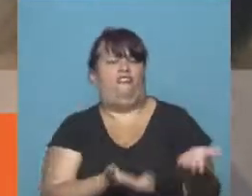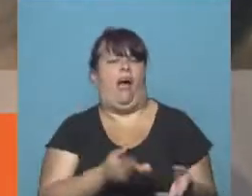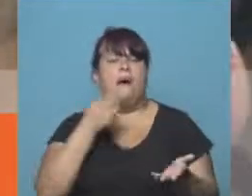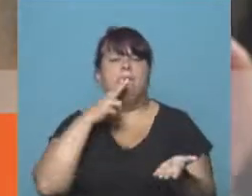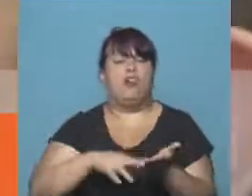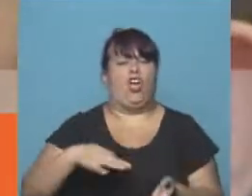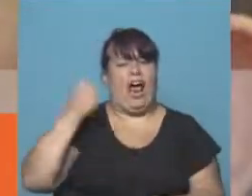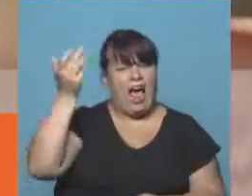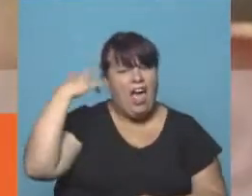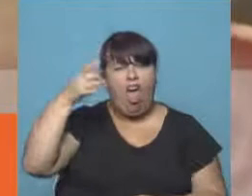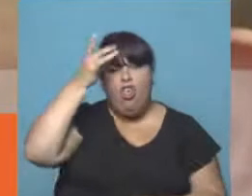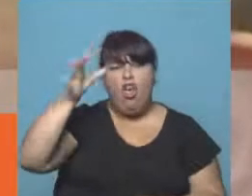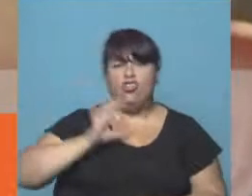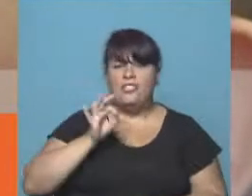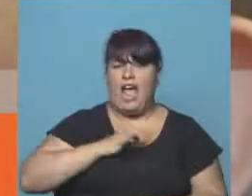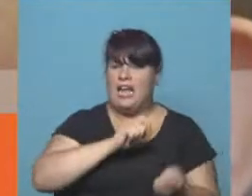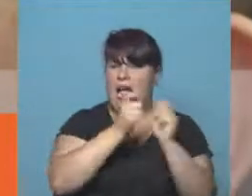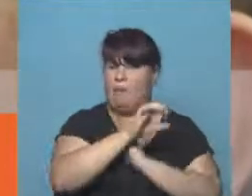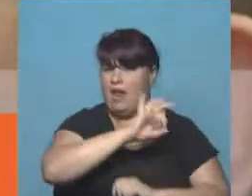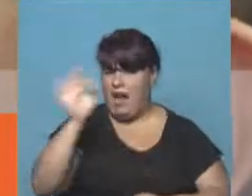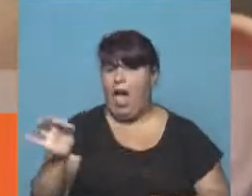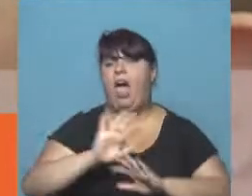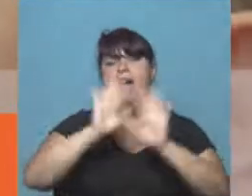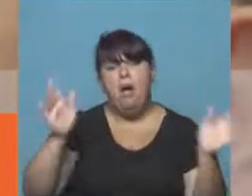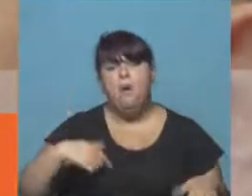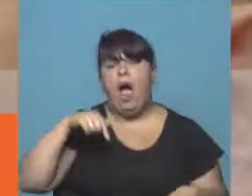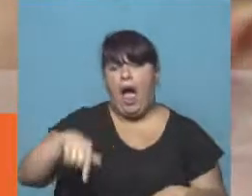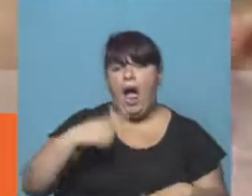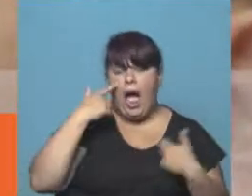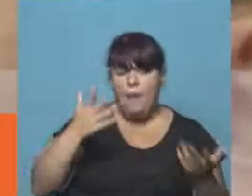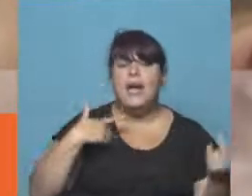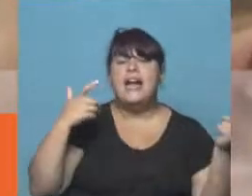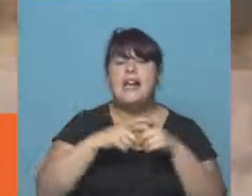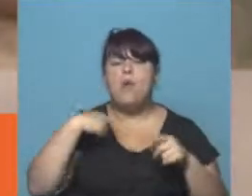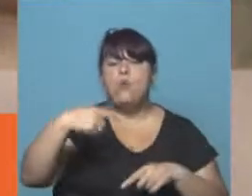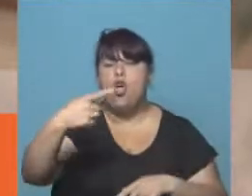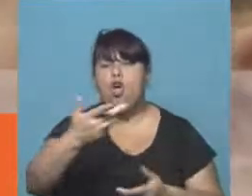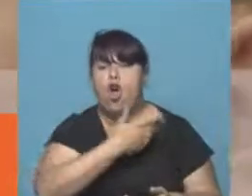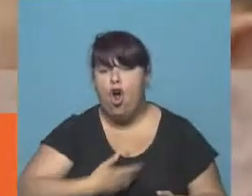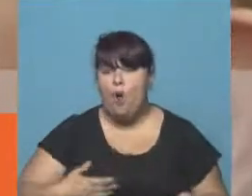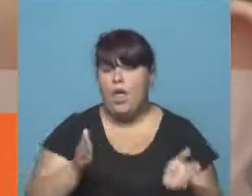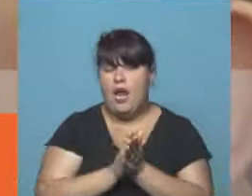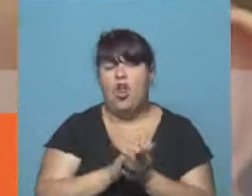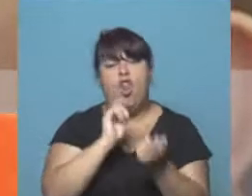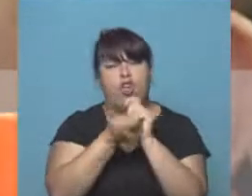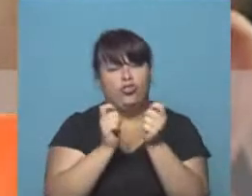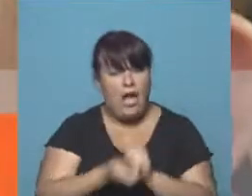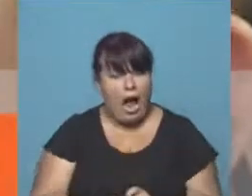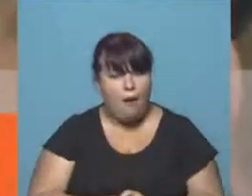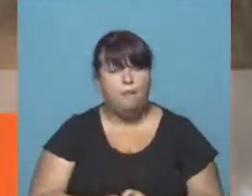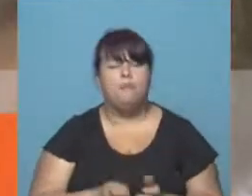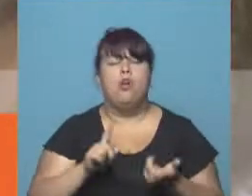impuesto de ganancia cuando tuvieron 12 años para modificarlo. Y bueno, vamos a ver las reuniones, próximas reuniones con el gobierno, las modificaciones.